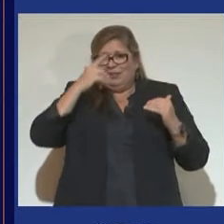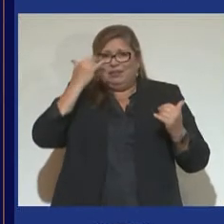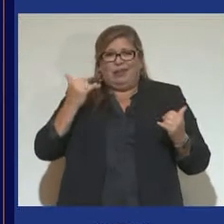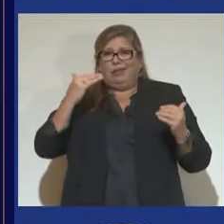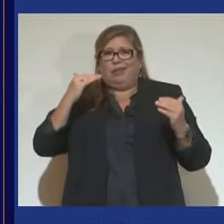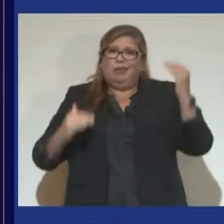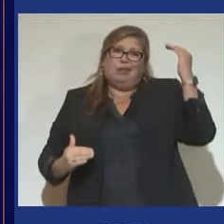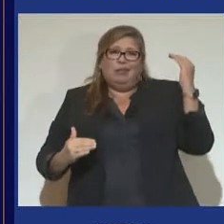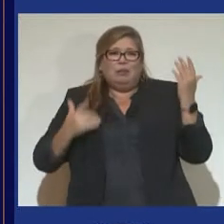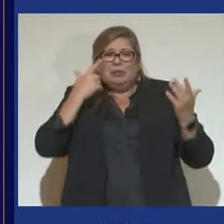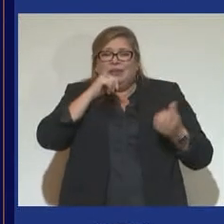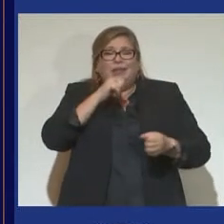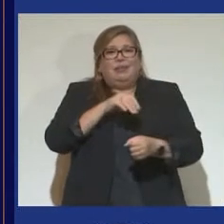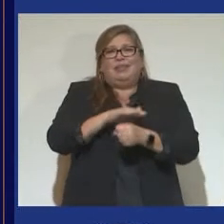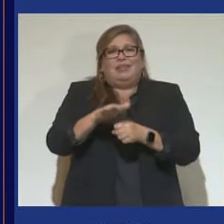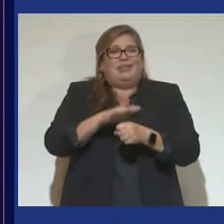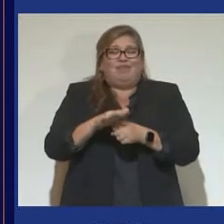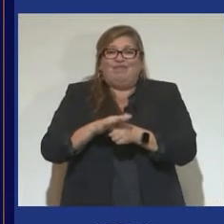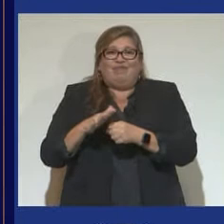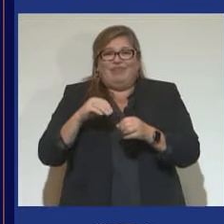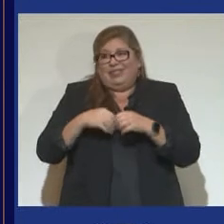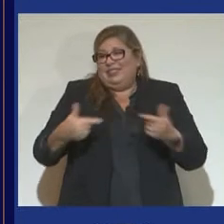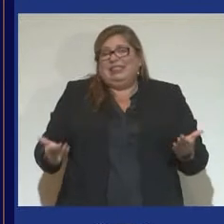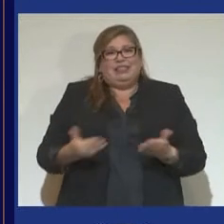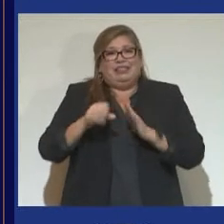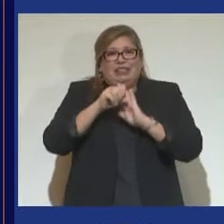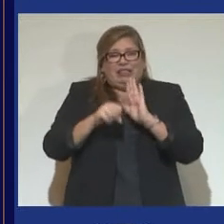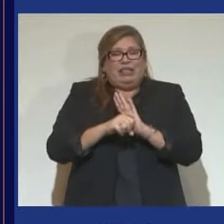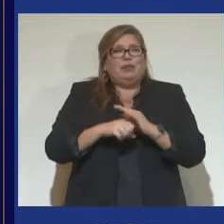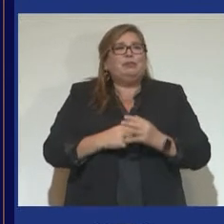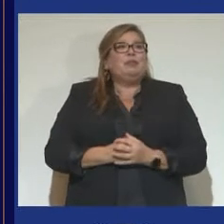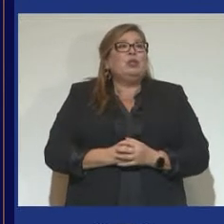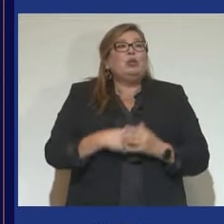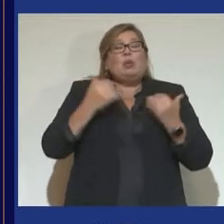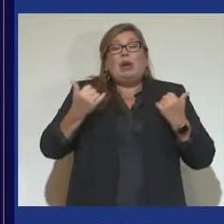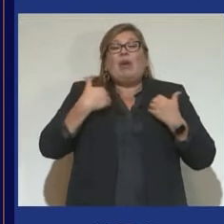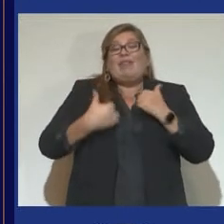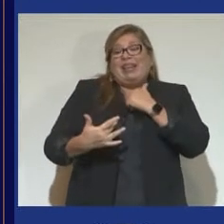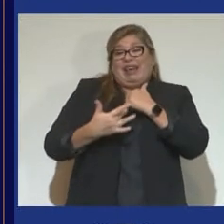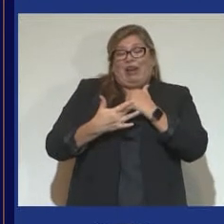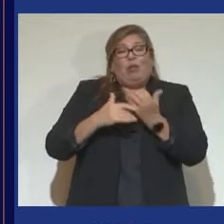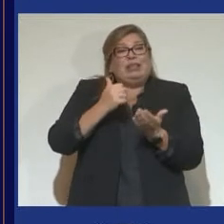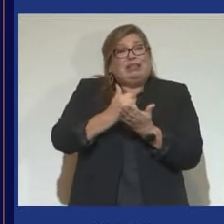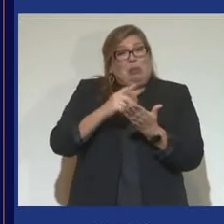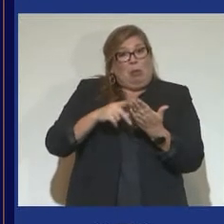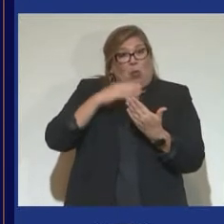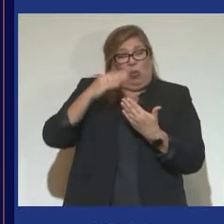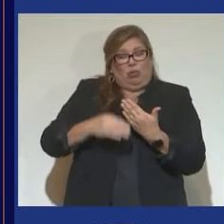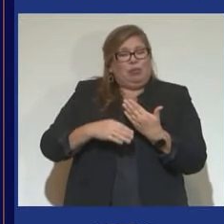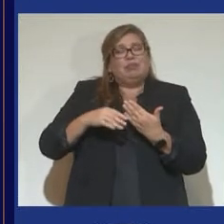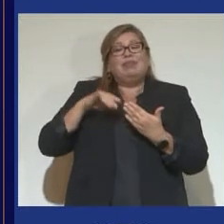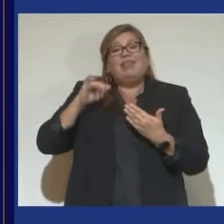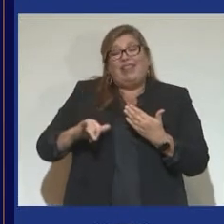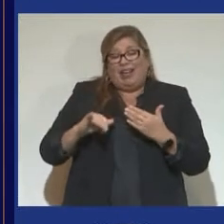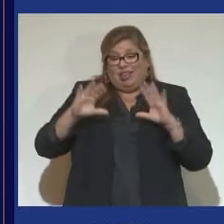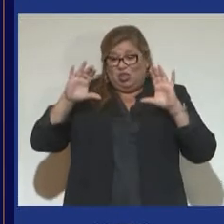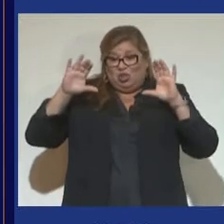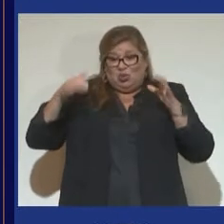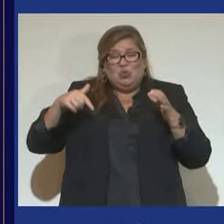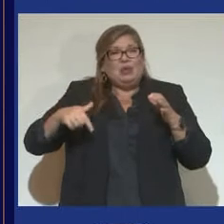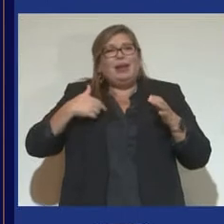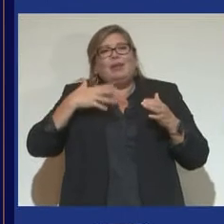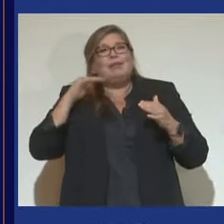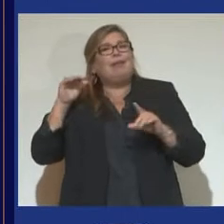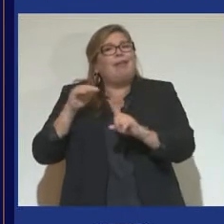oferta y la demanda porque la falta de producción en el estado pues crea poca demanda aquí en un sistema de ayudantes de ayuda técnica y